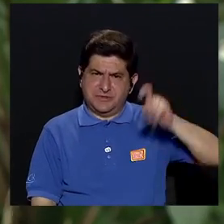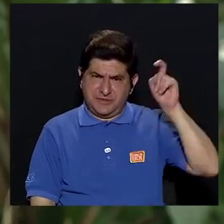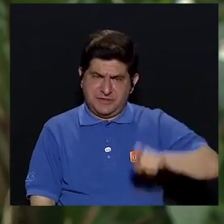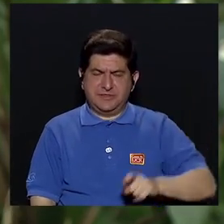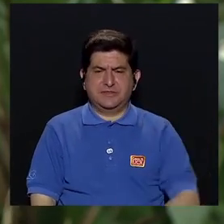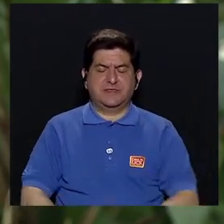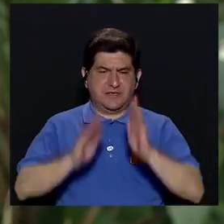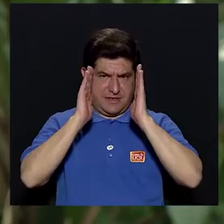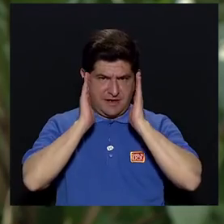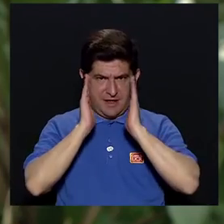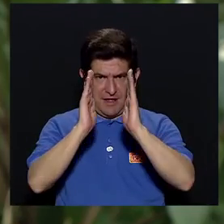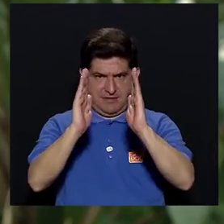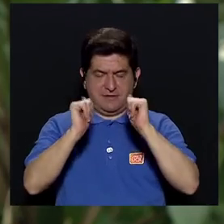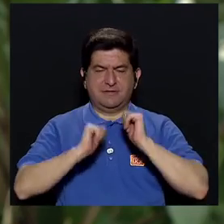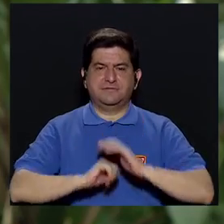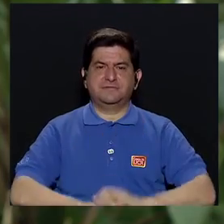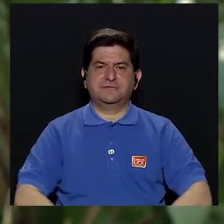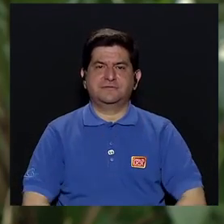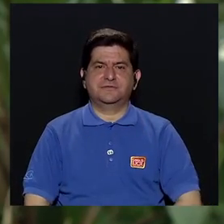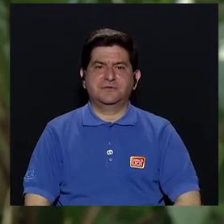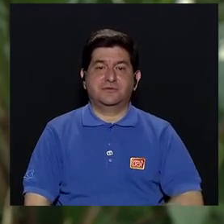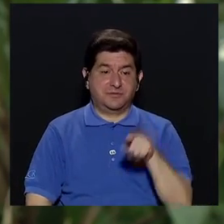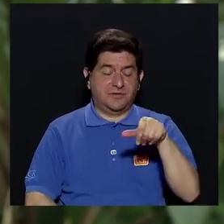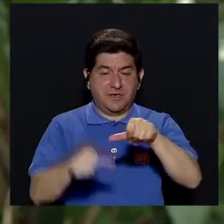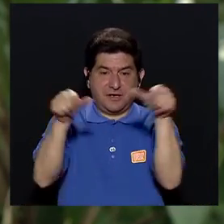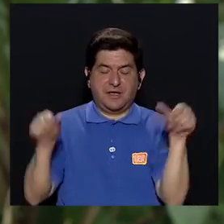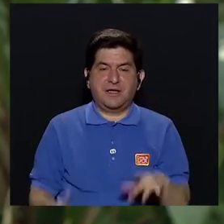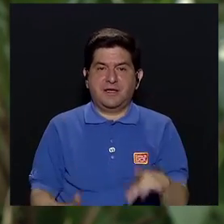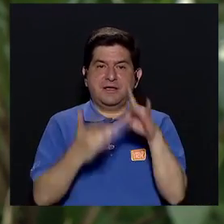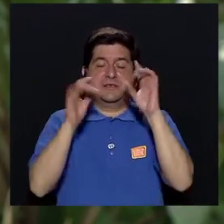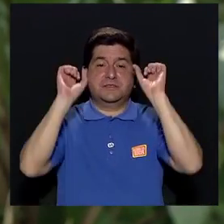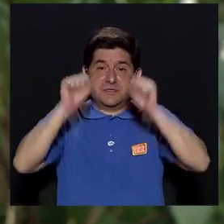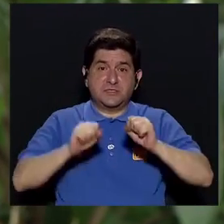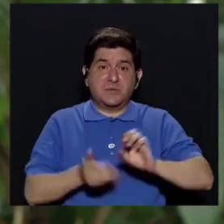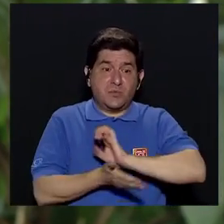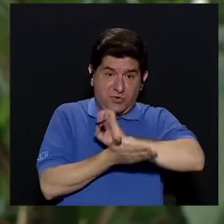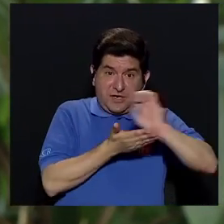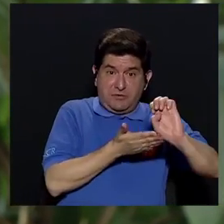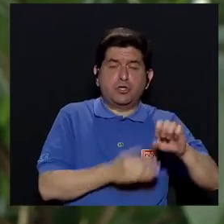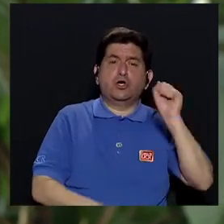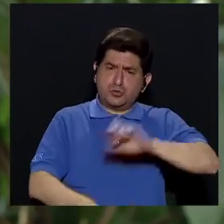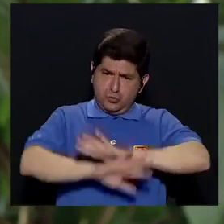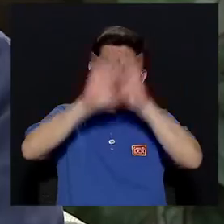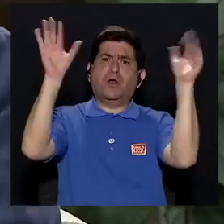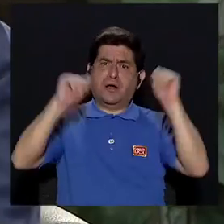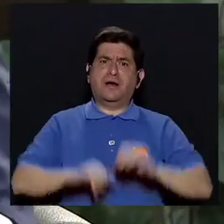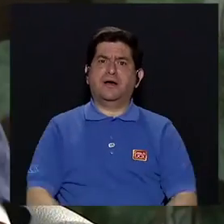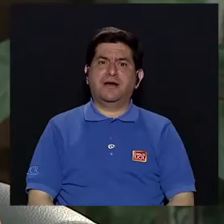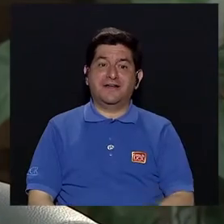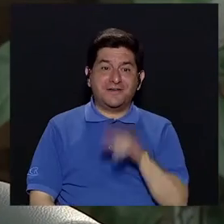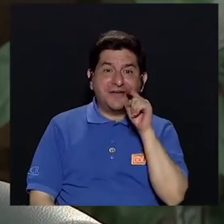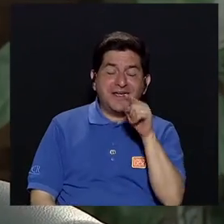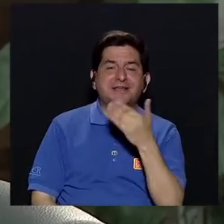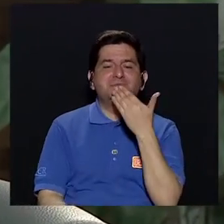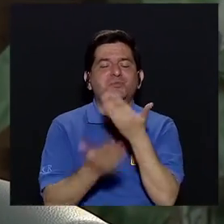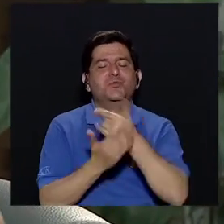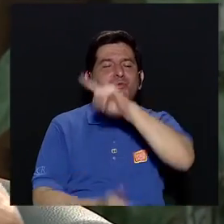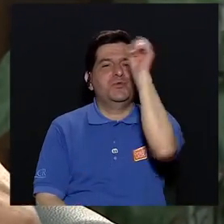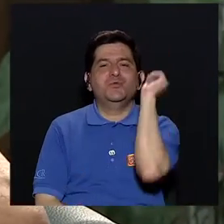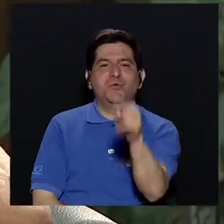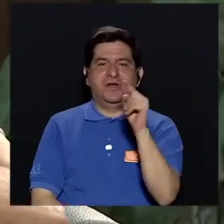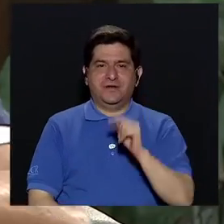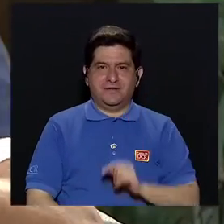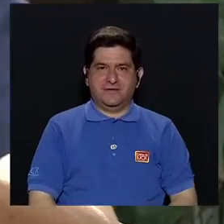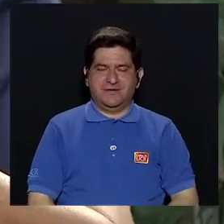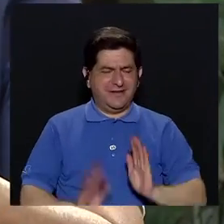requieren la atención de esta especialidad se pueden prevenir? Claro, esa de hecho es una excelente